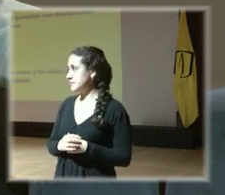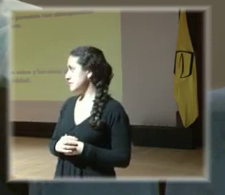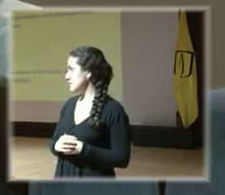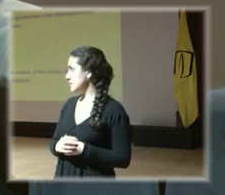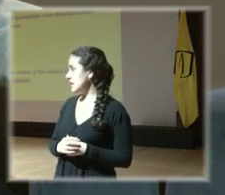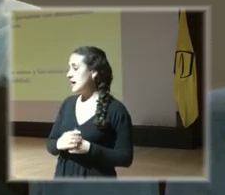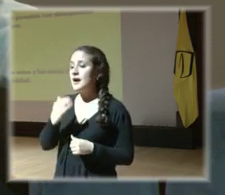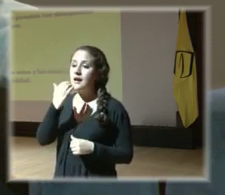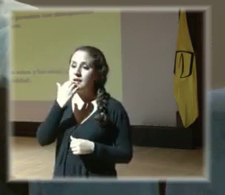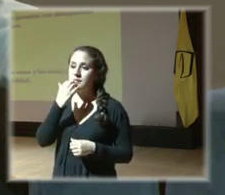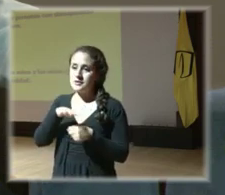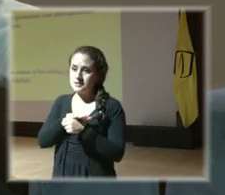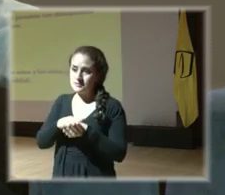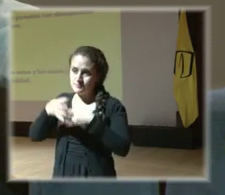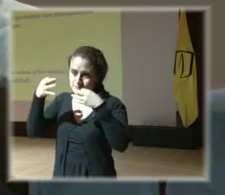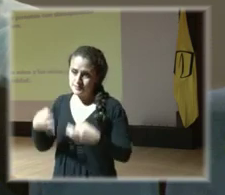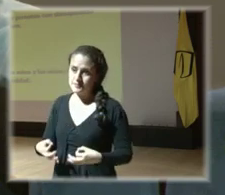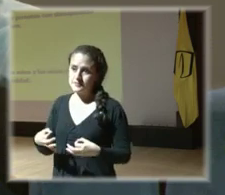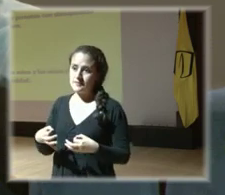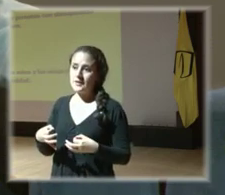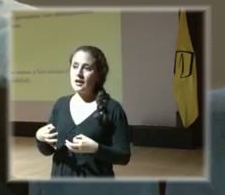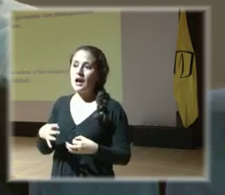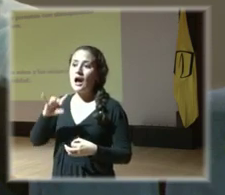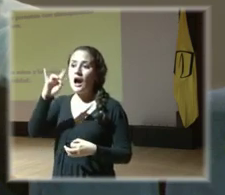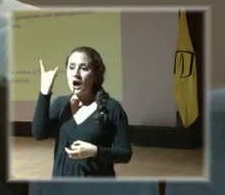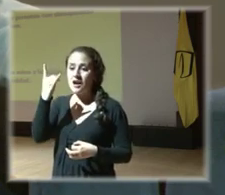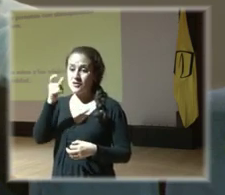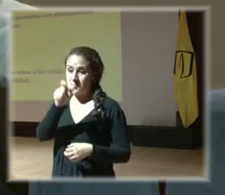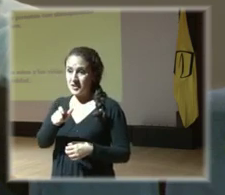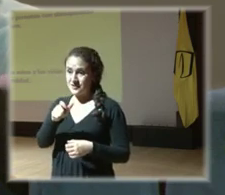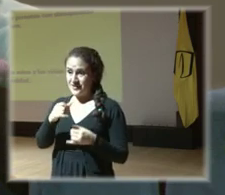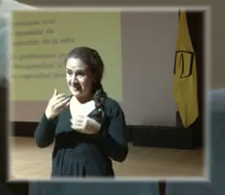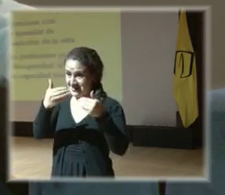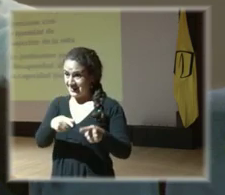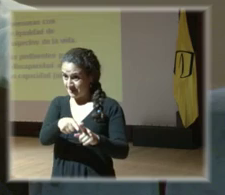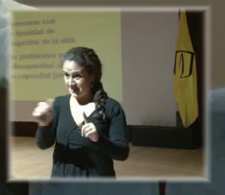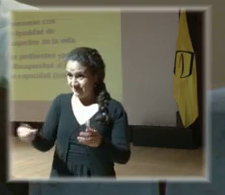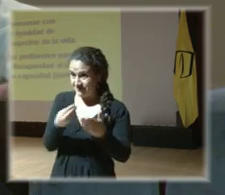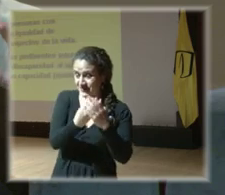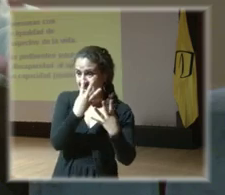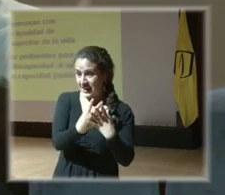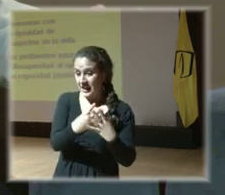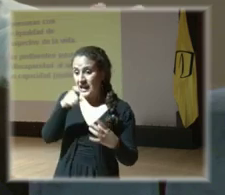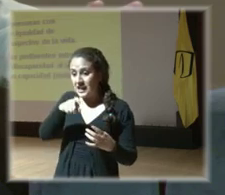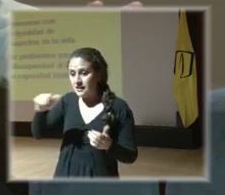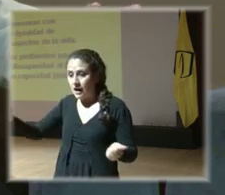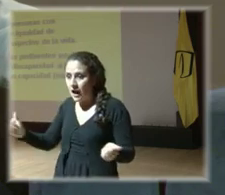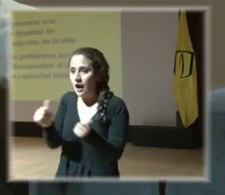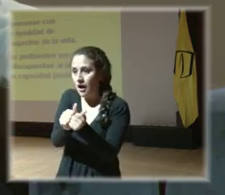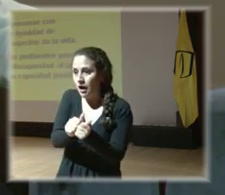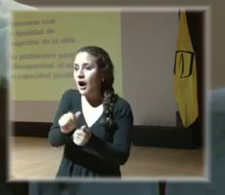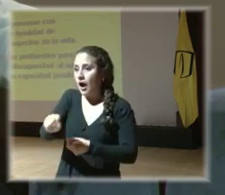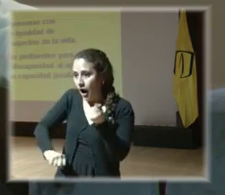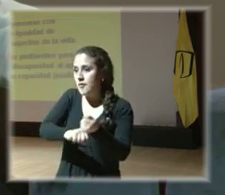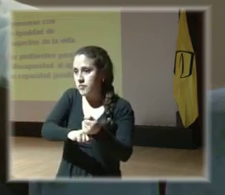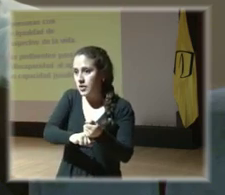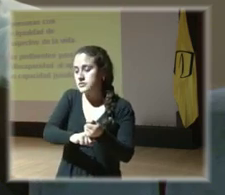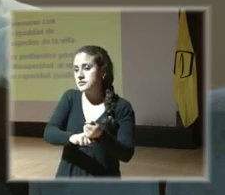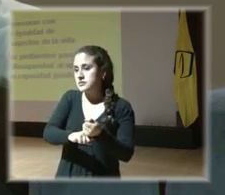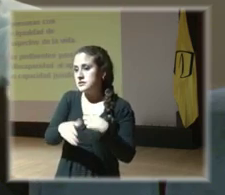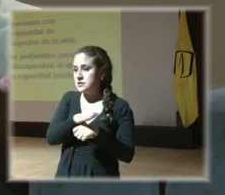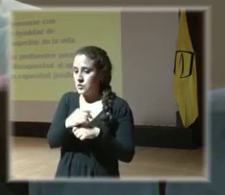caso particular necesitaba de algún apoyo para pues fuera acompañado en ciertas circunstancias